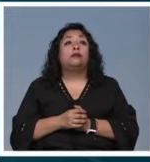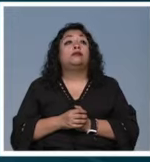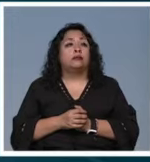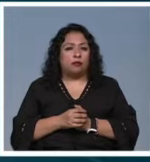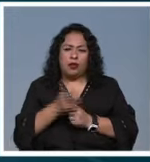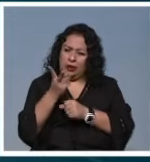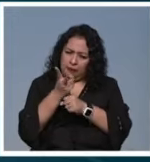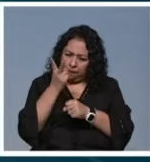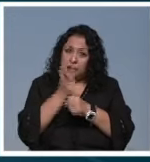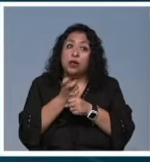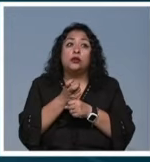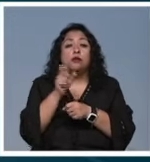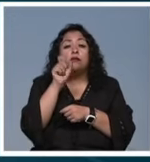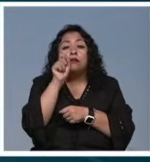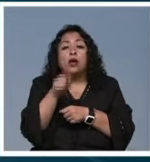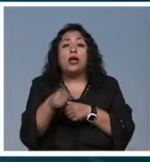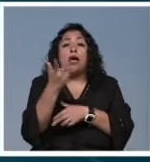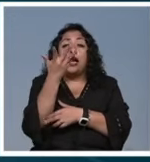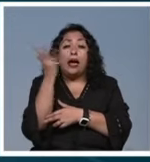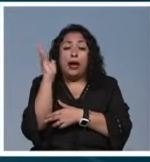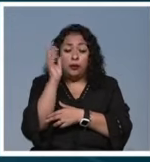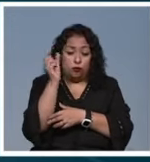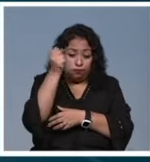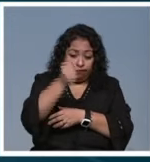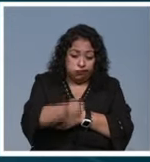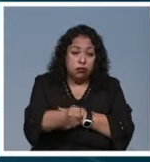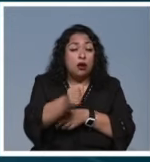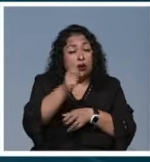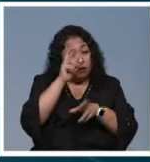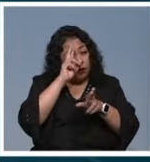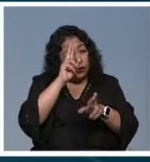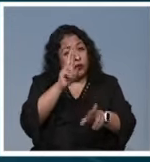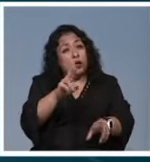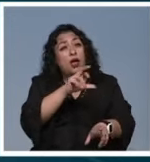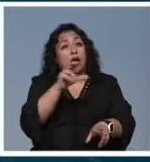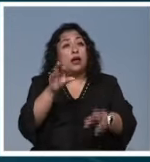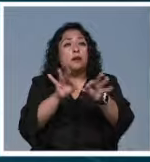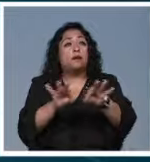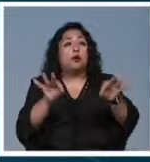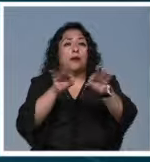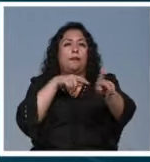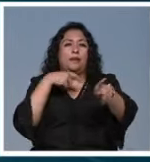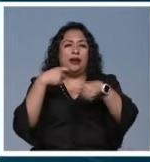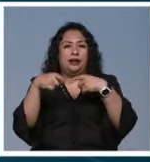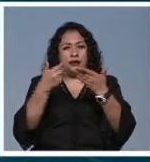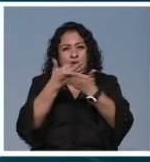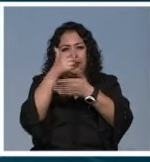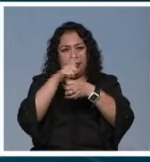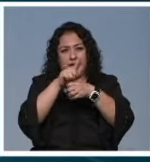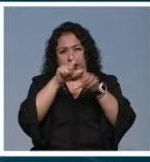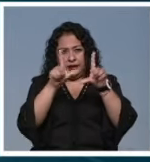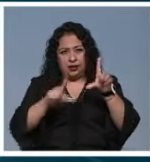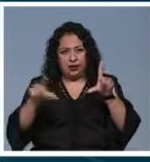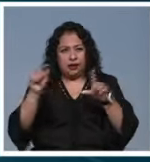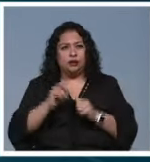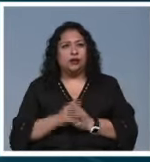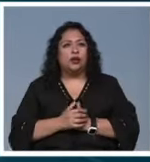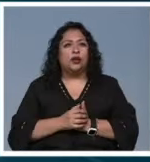Con la invitación a sembrar un árbol, se rindió tributo a una de las grandes referentes de la plástica nacional.